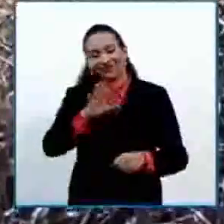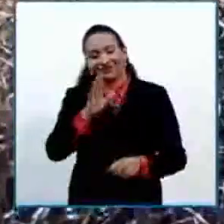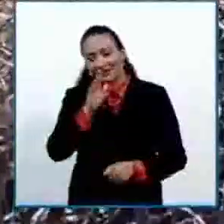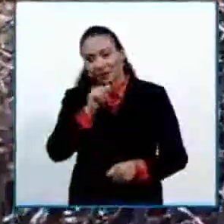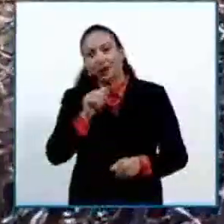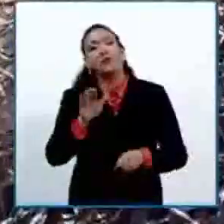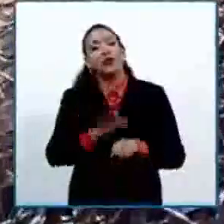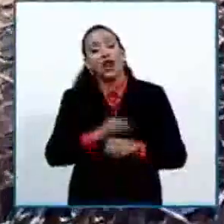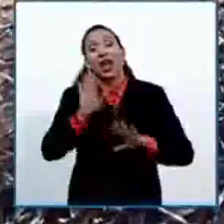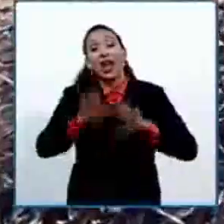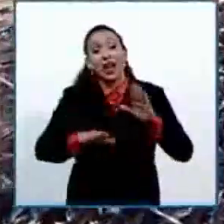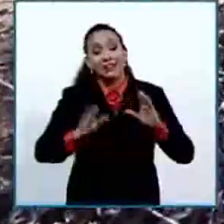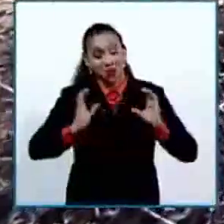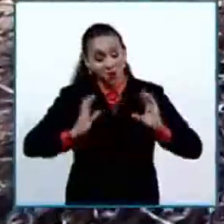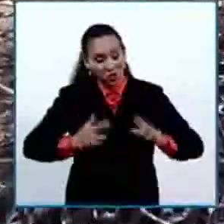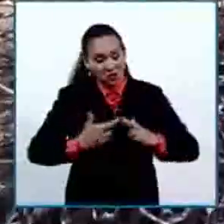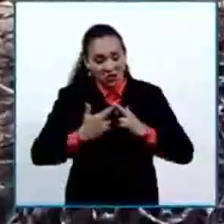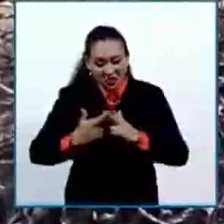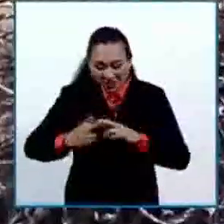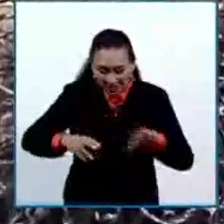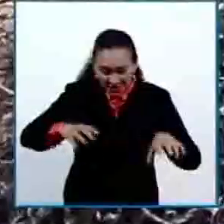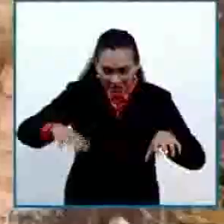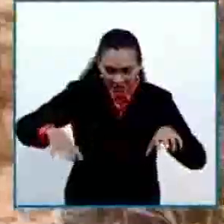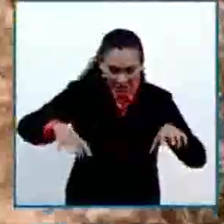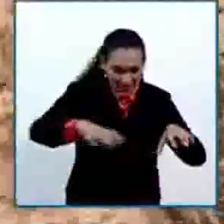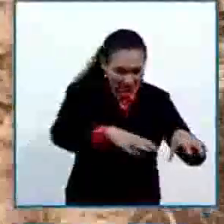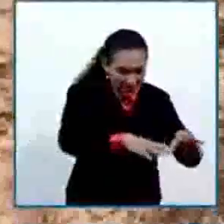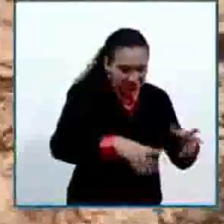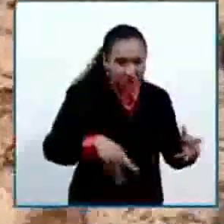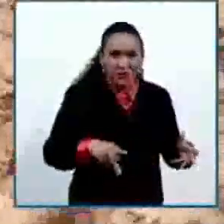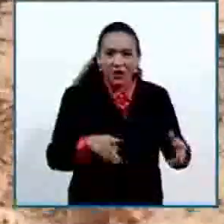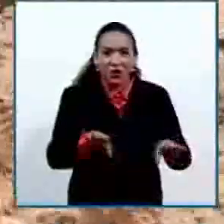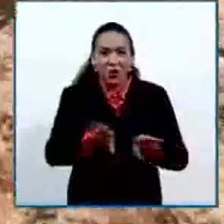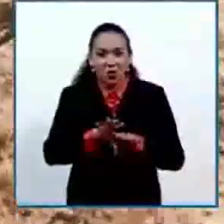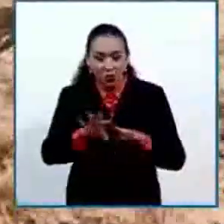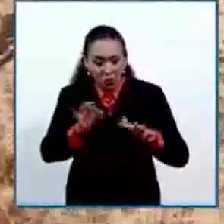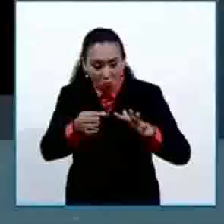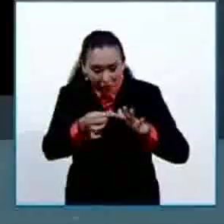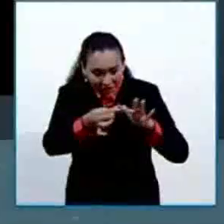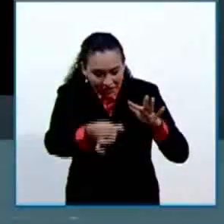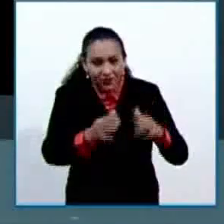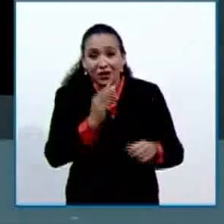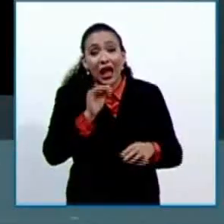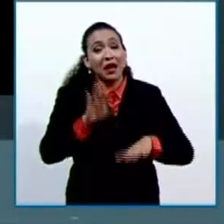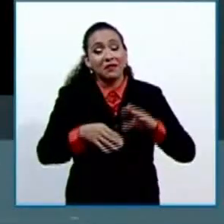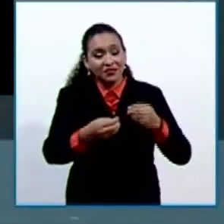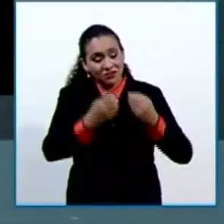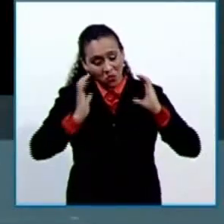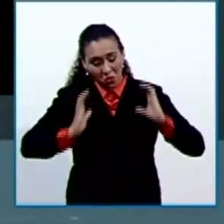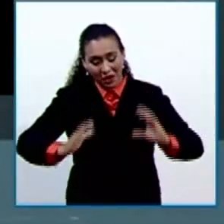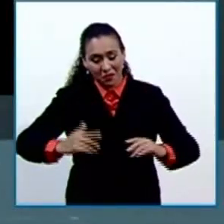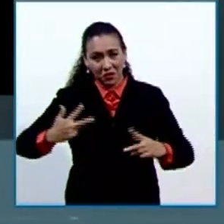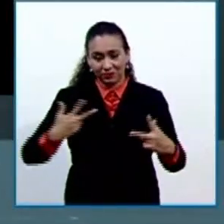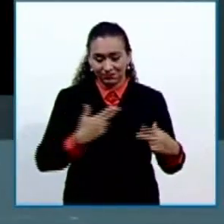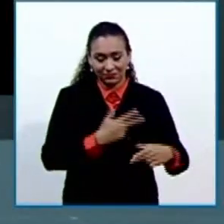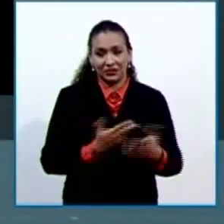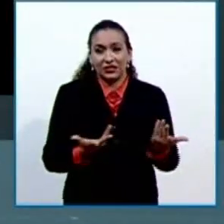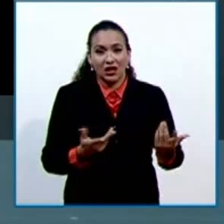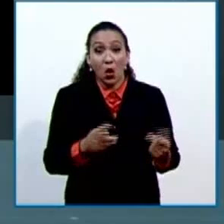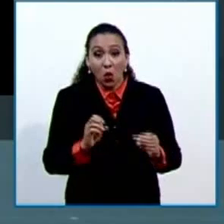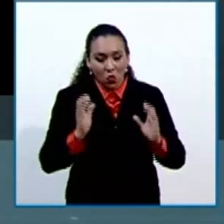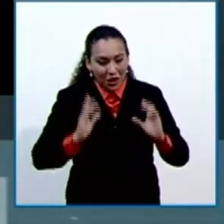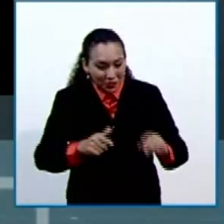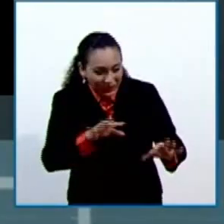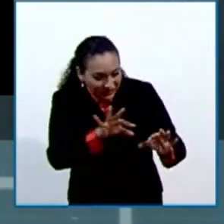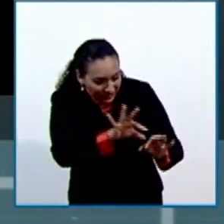se encuentran restos sin extremidades de las cuales no se pueden obtener huellas o piezas óseas que pudieran estar dañadas.